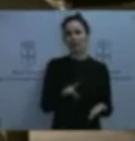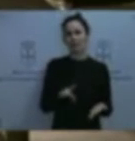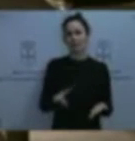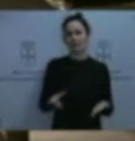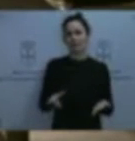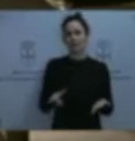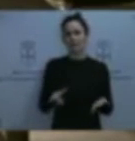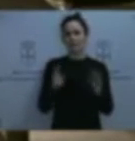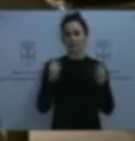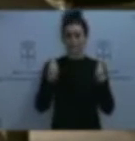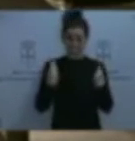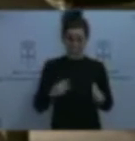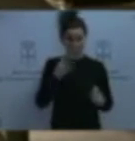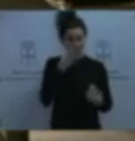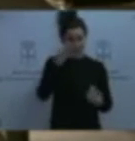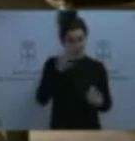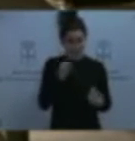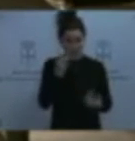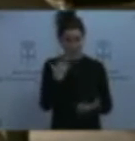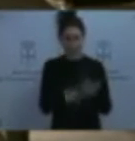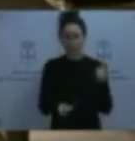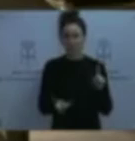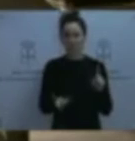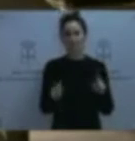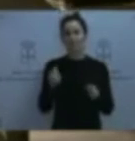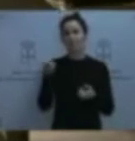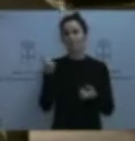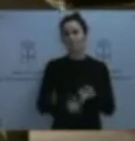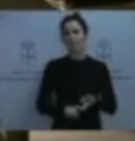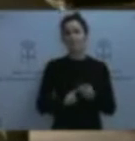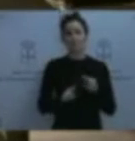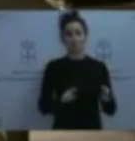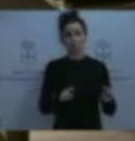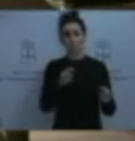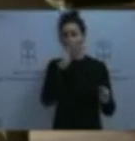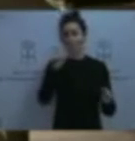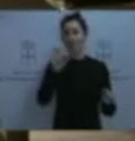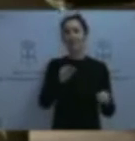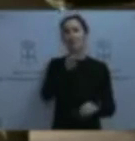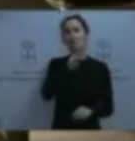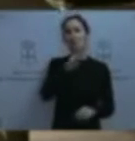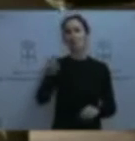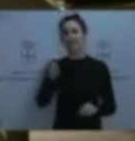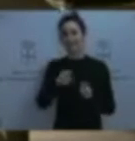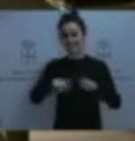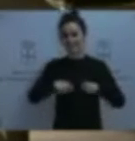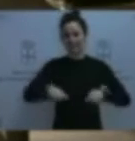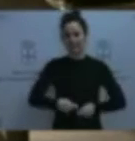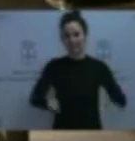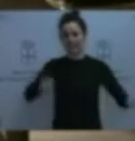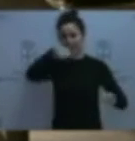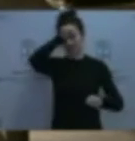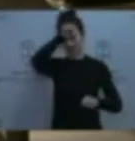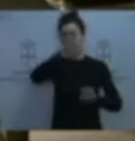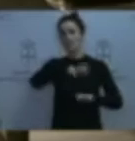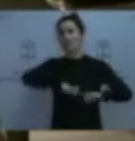de quienes cometían las irregularidades, porque el problema del matrimonio Hampel era que habían conseguido repartir más de 200 tarjetas por todo Berlín, solo que la mayor